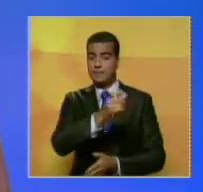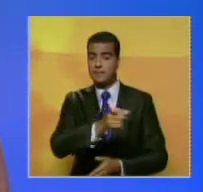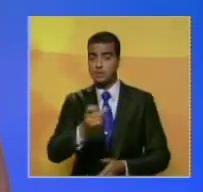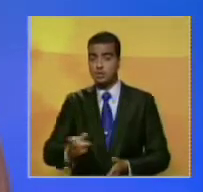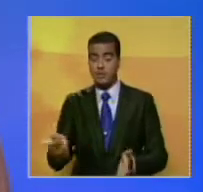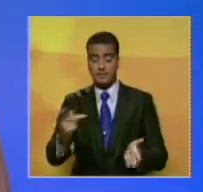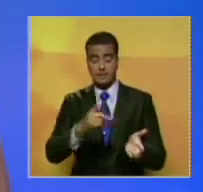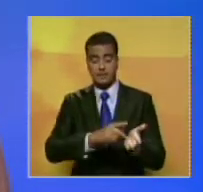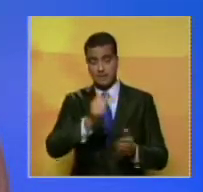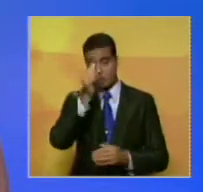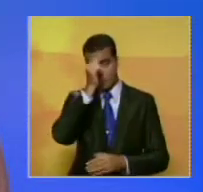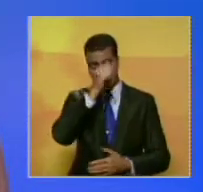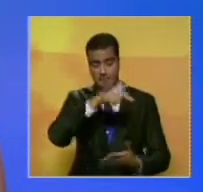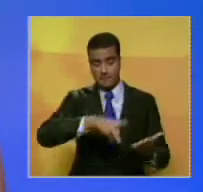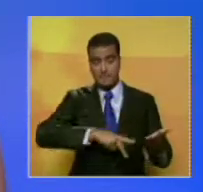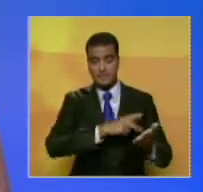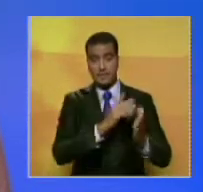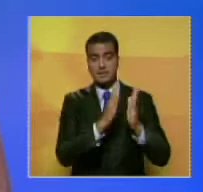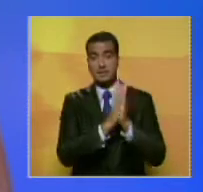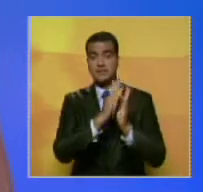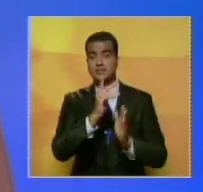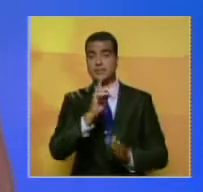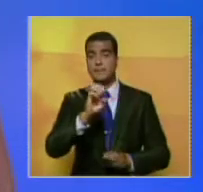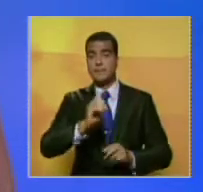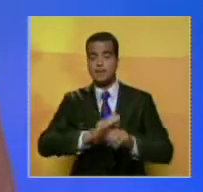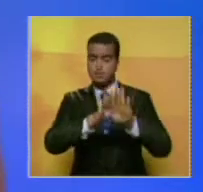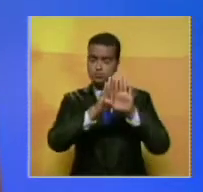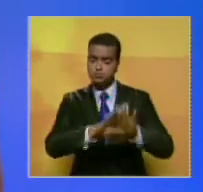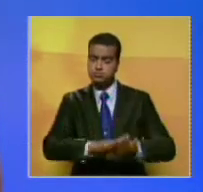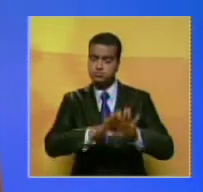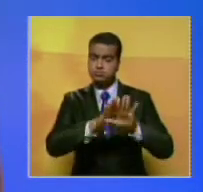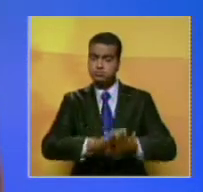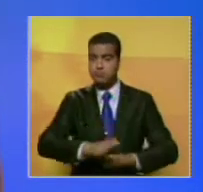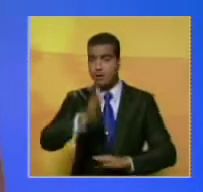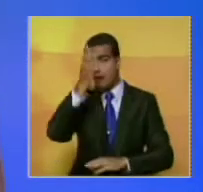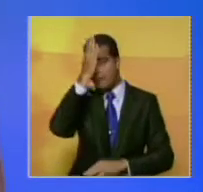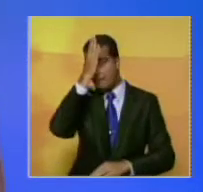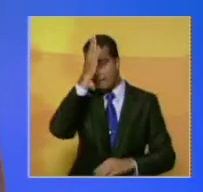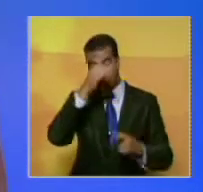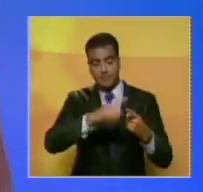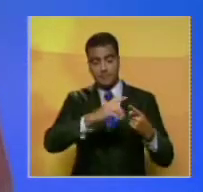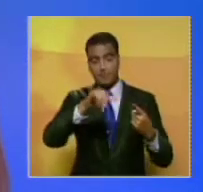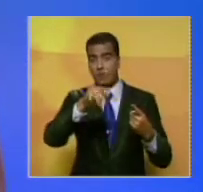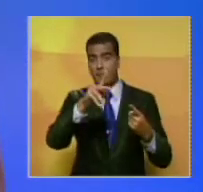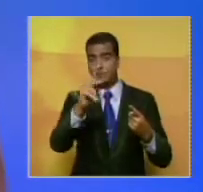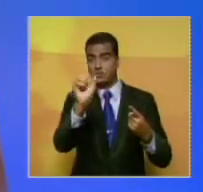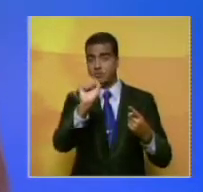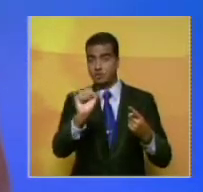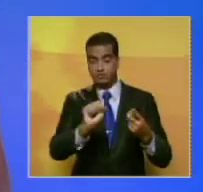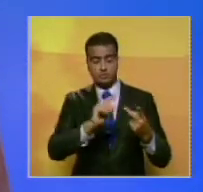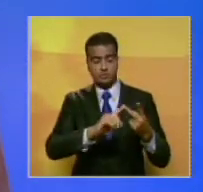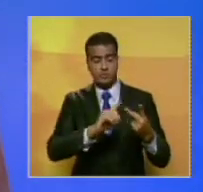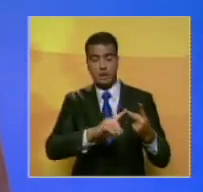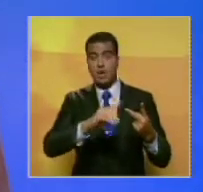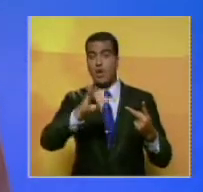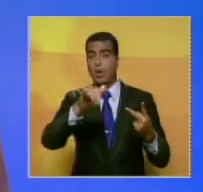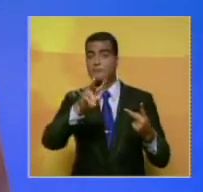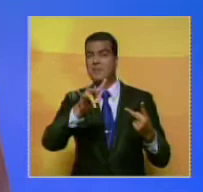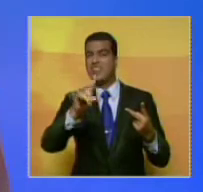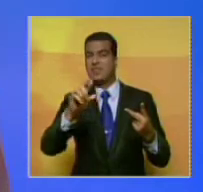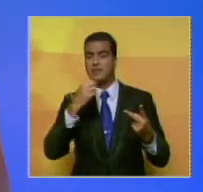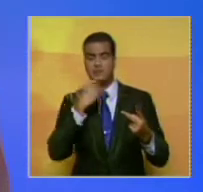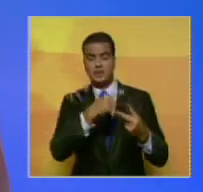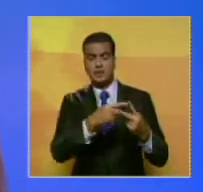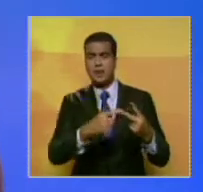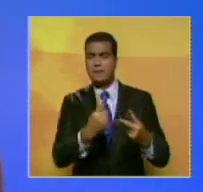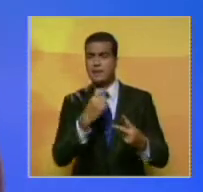asistieron este domingo a la Plaza de San Pedro para rendir homenaje a los santos Juan Pablo II y Juan XXIII, una ceremonia que destacó por ser la primera vez